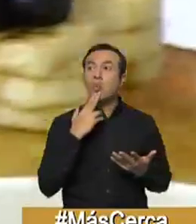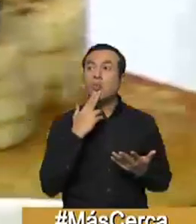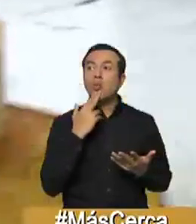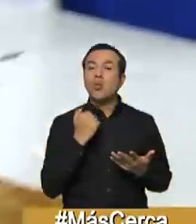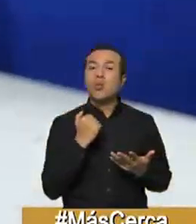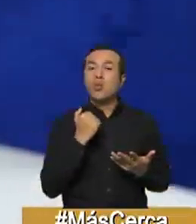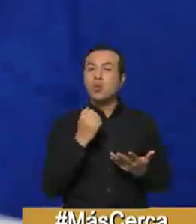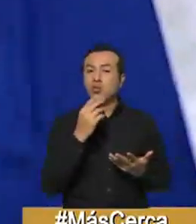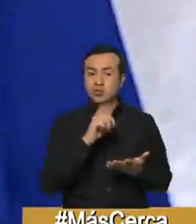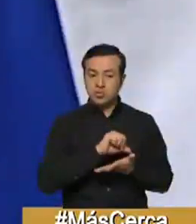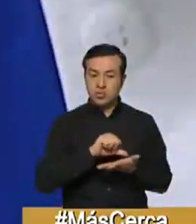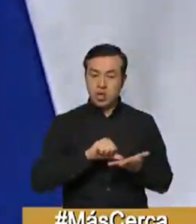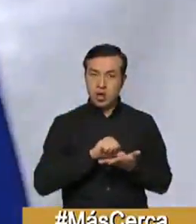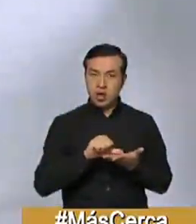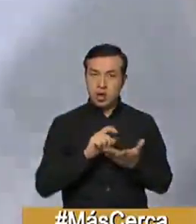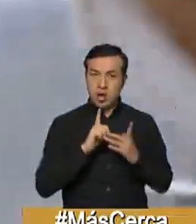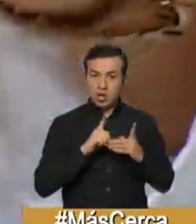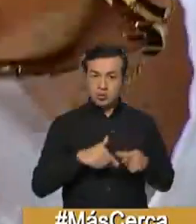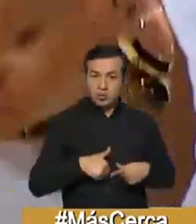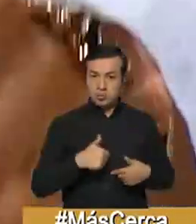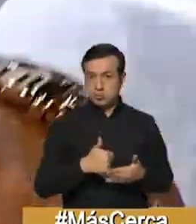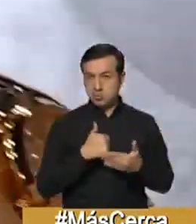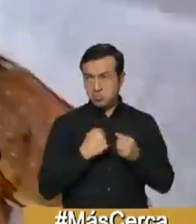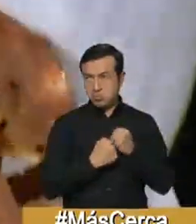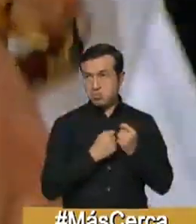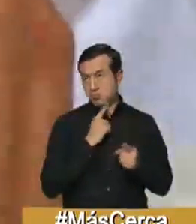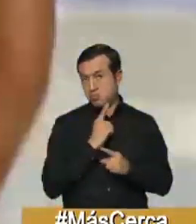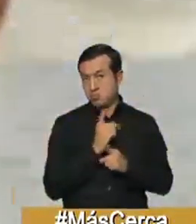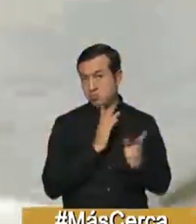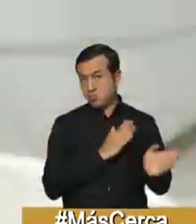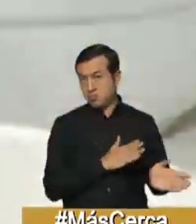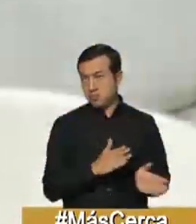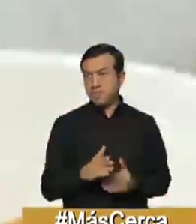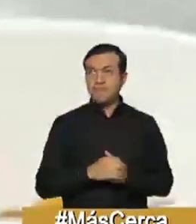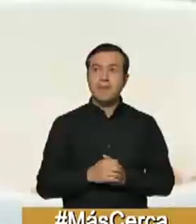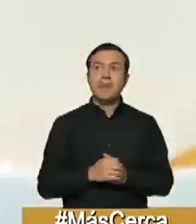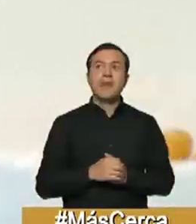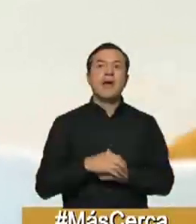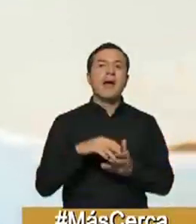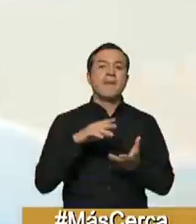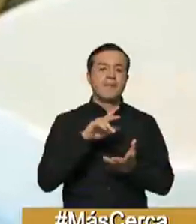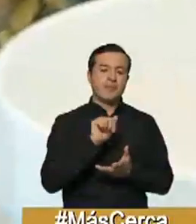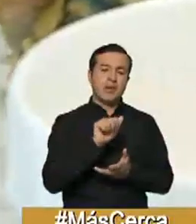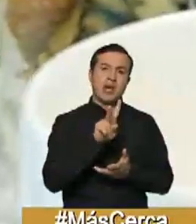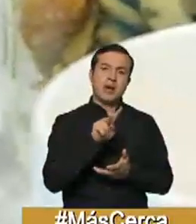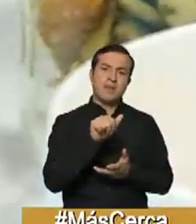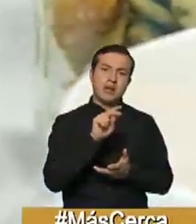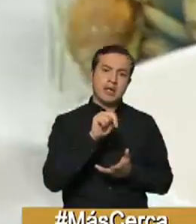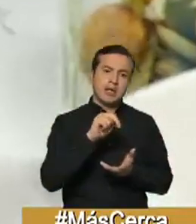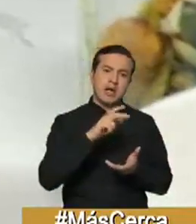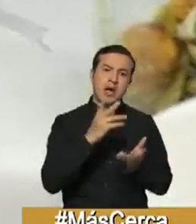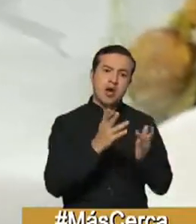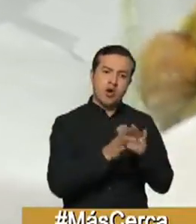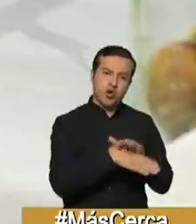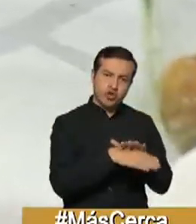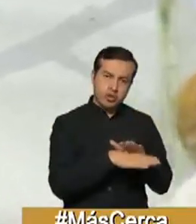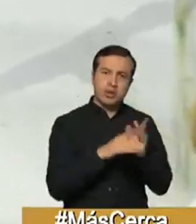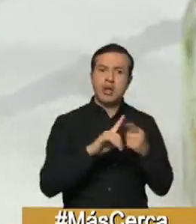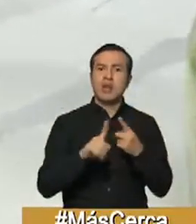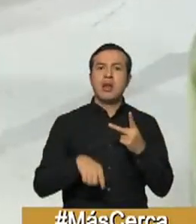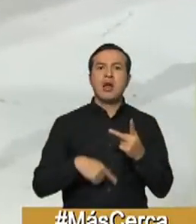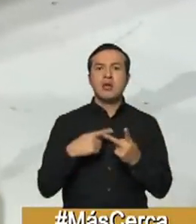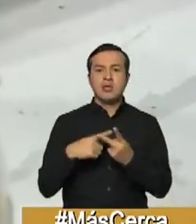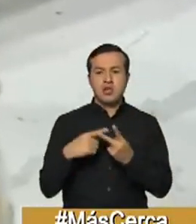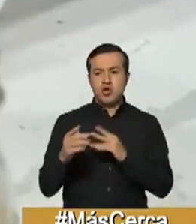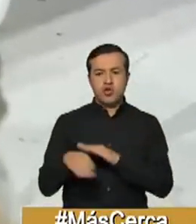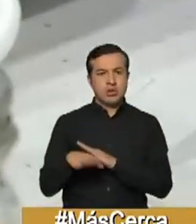secos de grasa saludable que necesitamos también. Ya. ¿Cuál es la diferencia de la avena cocida y la avena cruda? ¿Cuál es el